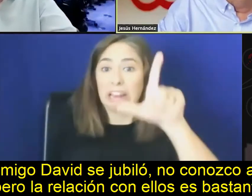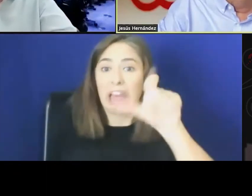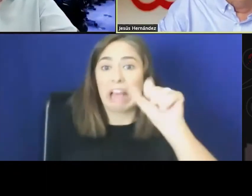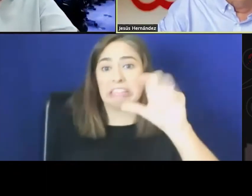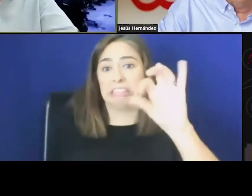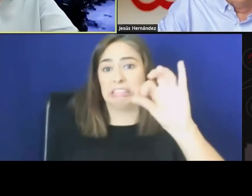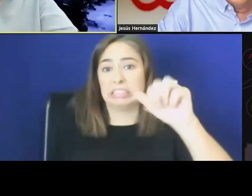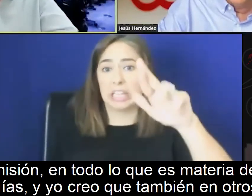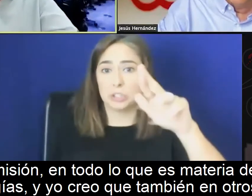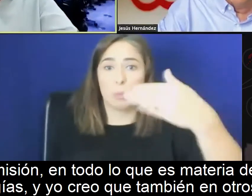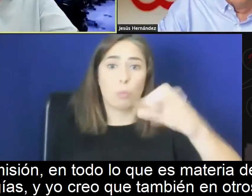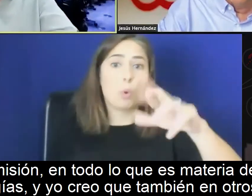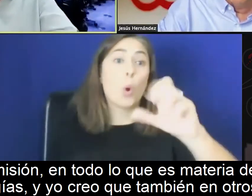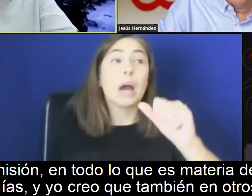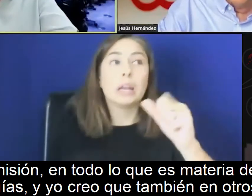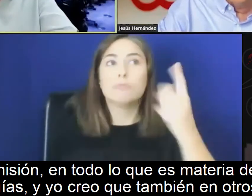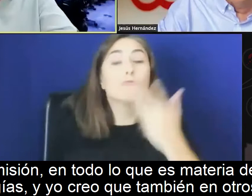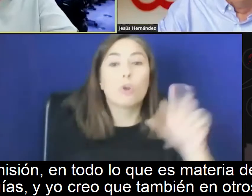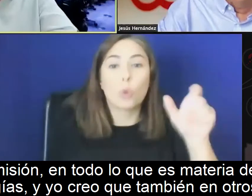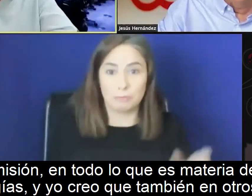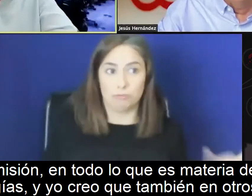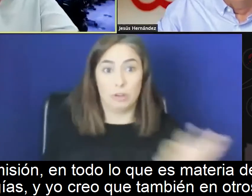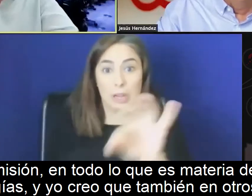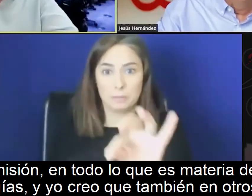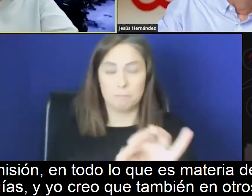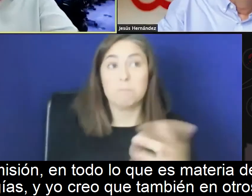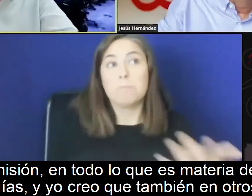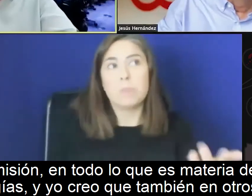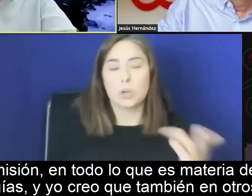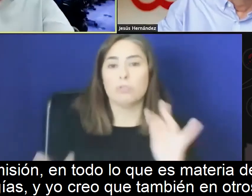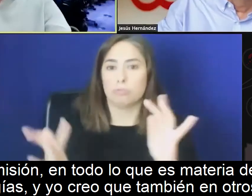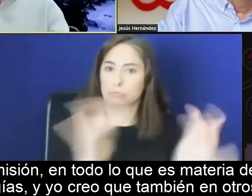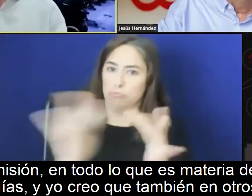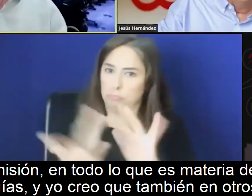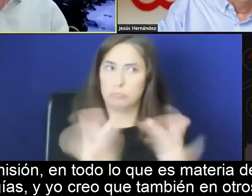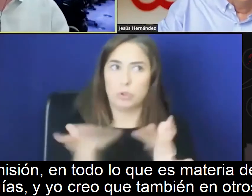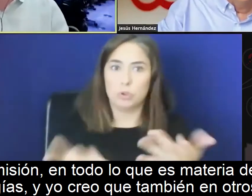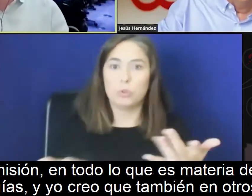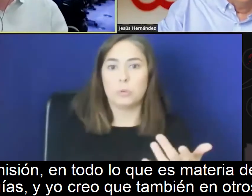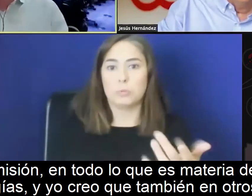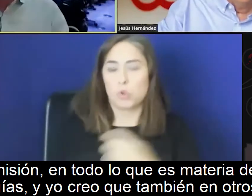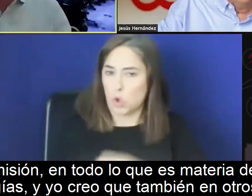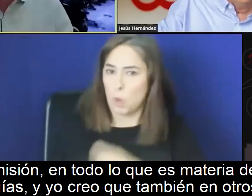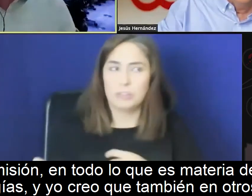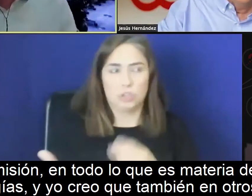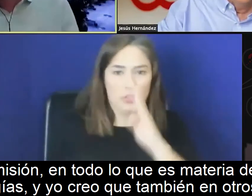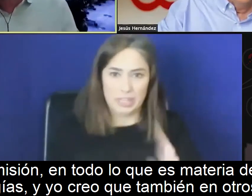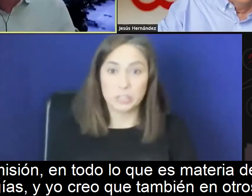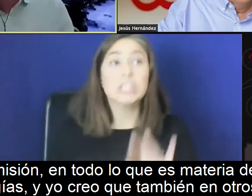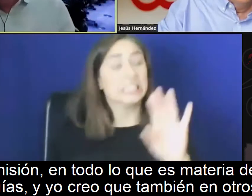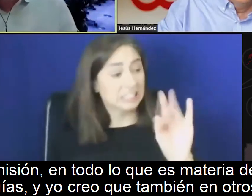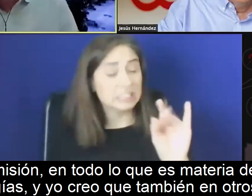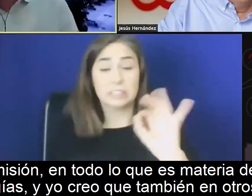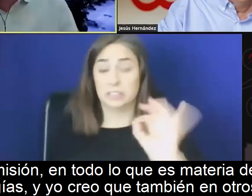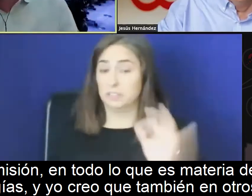¿no? Sí, bueno, por suerte la comisión siempre en todo lo que es materia de accesibilidad a las